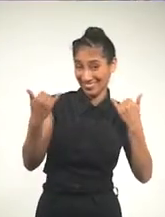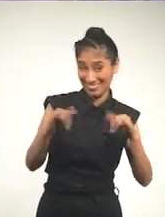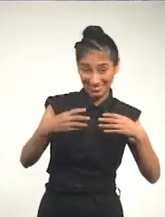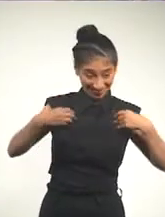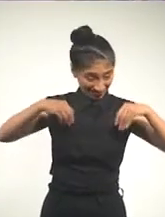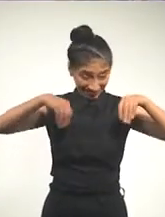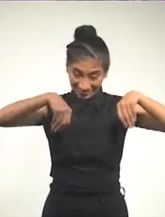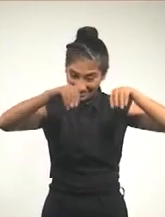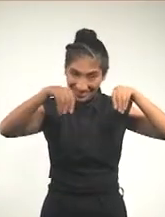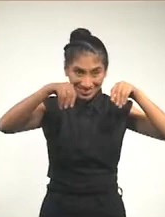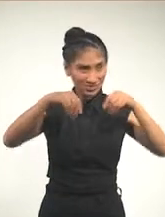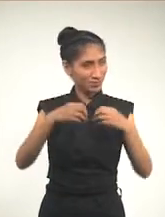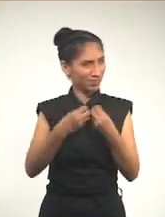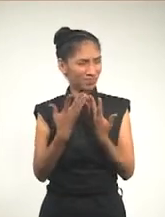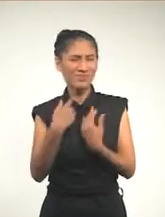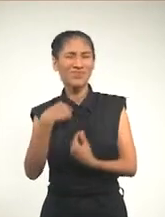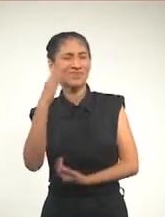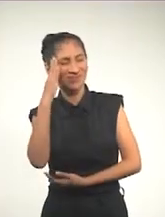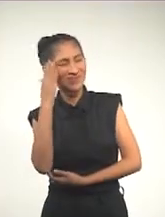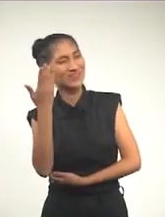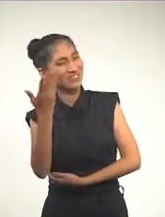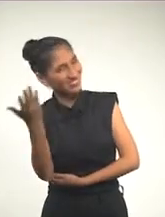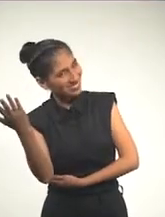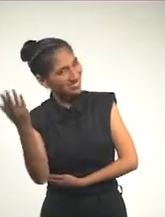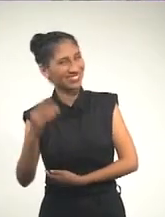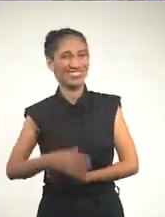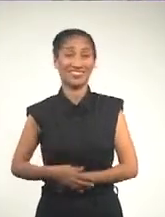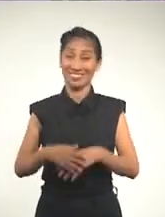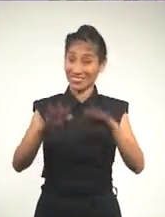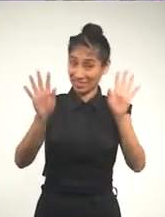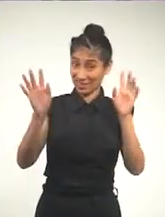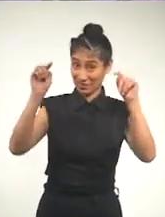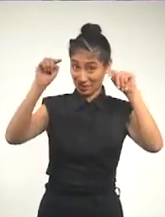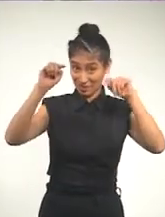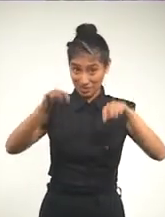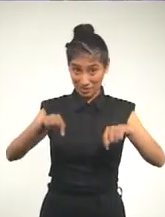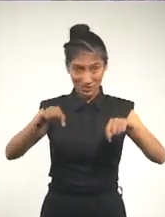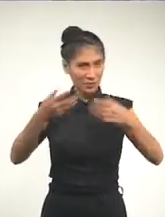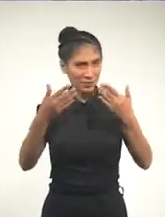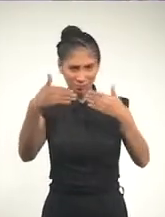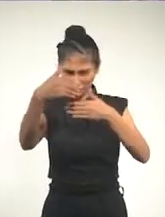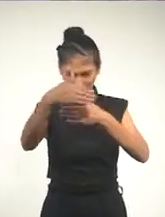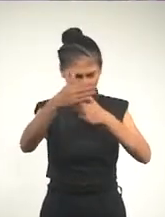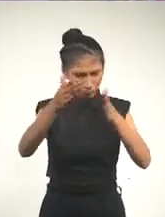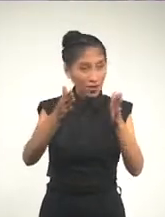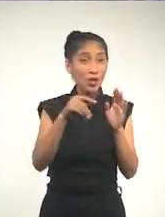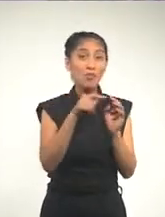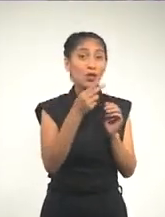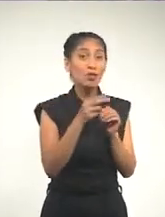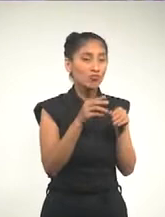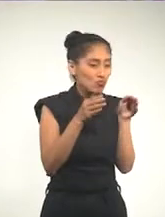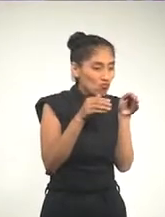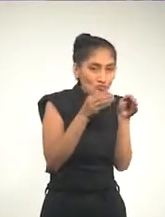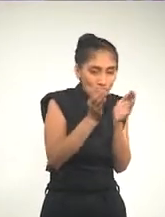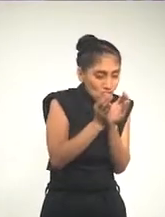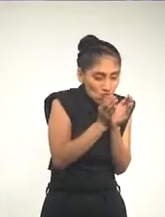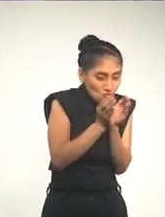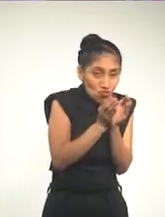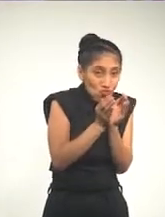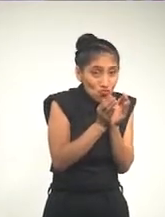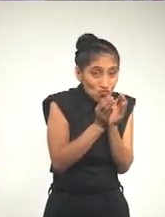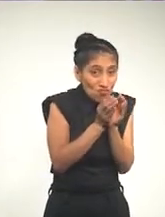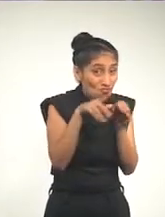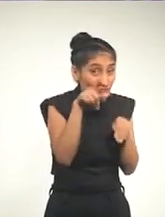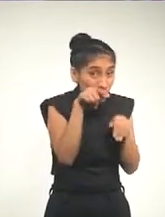con madejitas de lana! Sí. Yo sé, Chancay. Pero esta madejita es para el pichón que